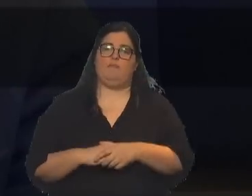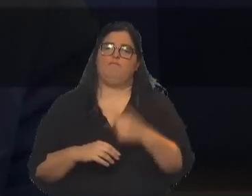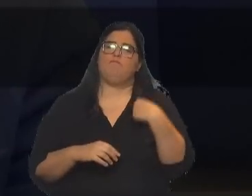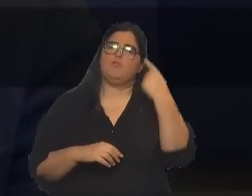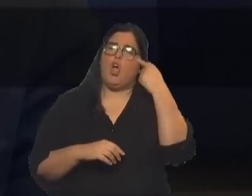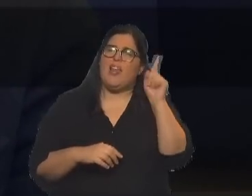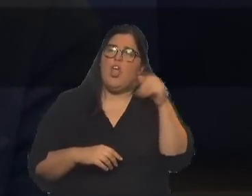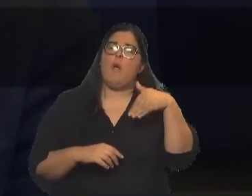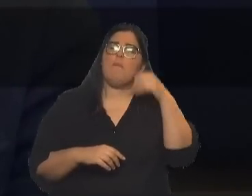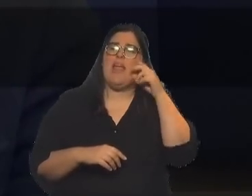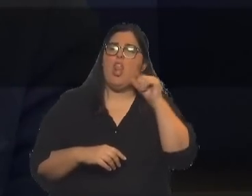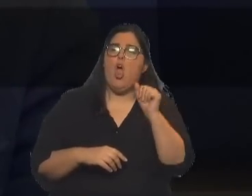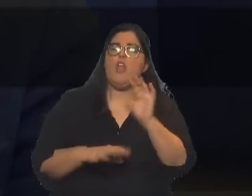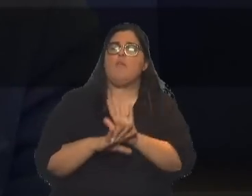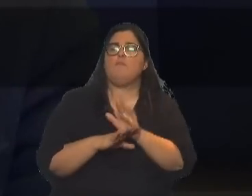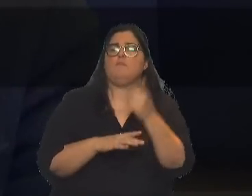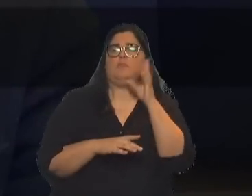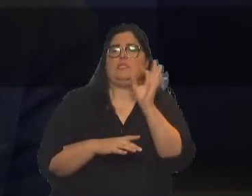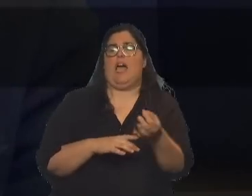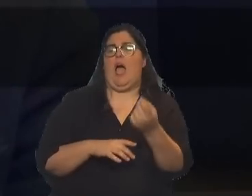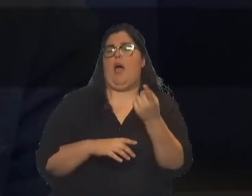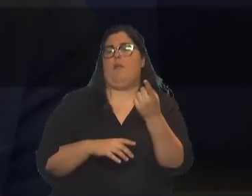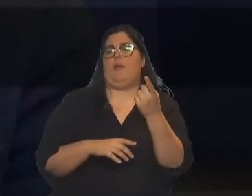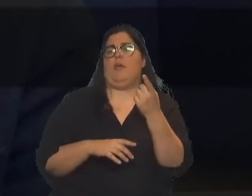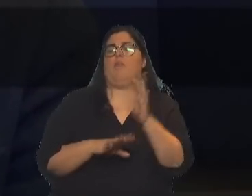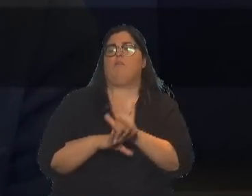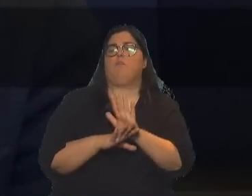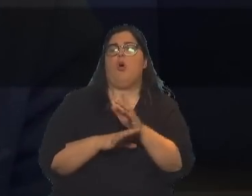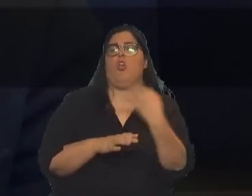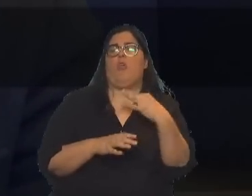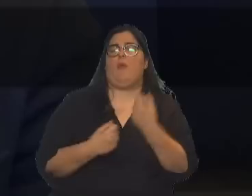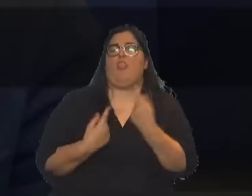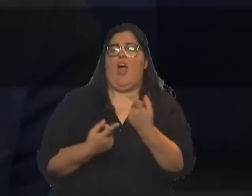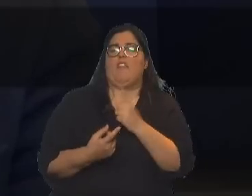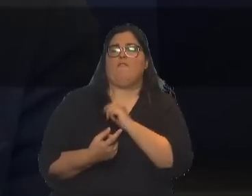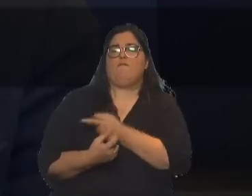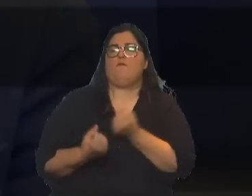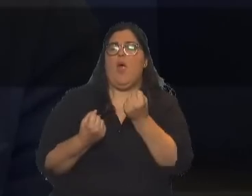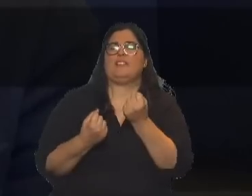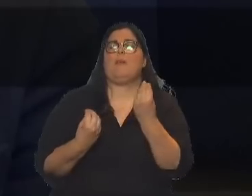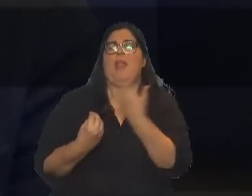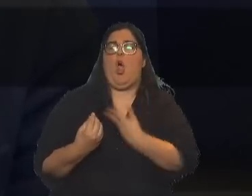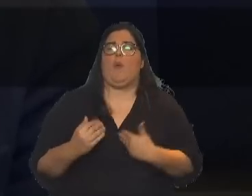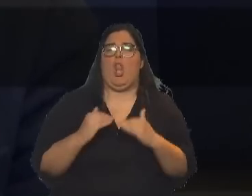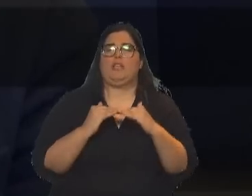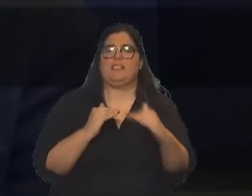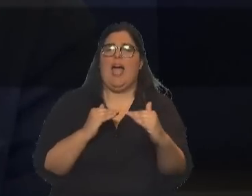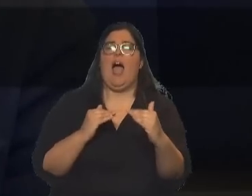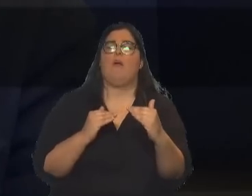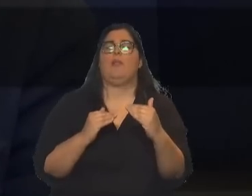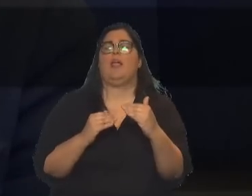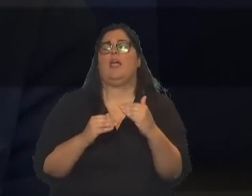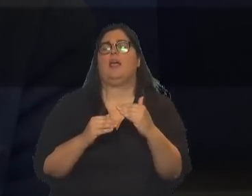benissimo conto che per governare, per dare fiato, per dare forza ad un governo stabile e duraturo non si